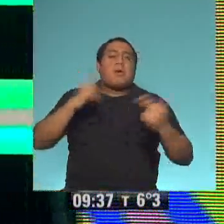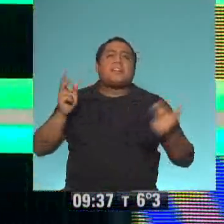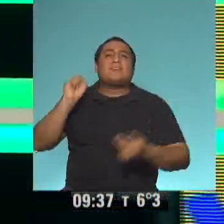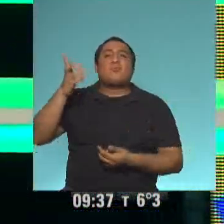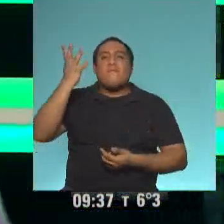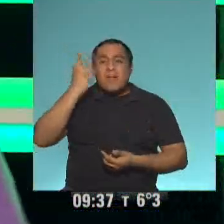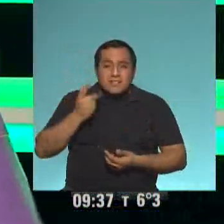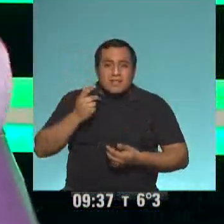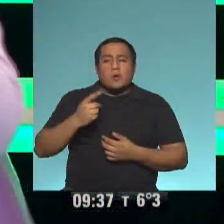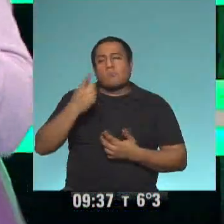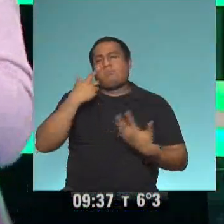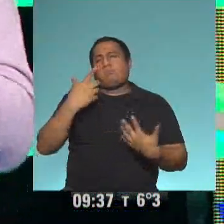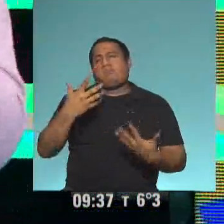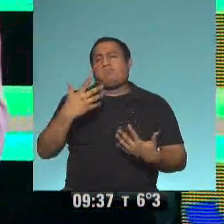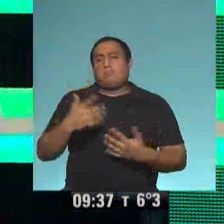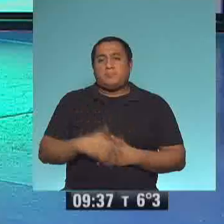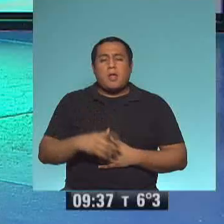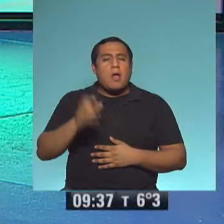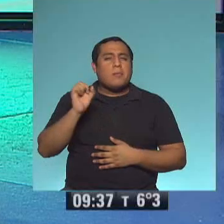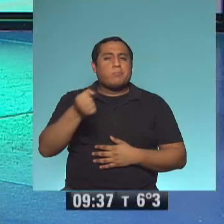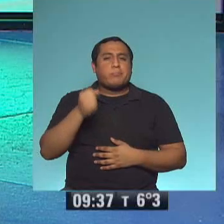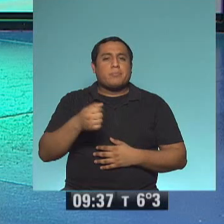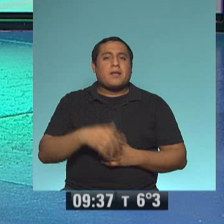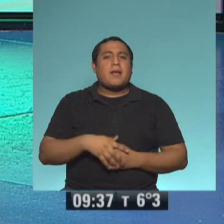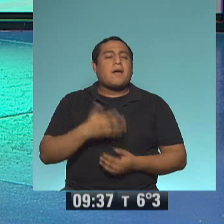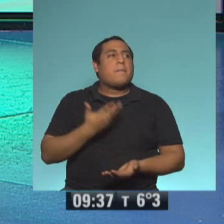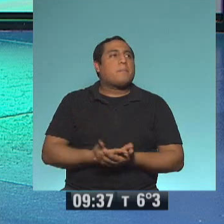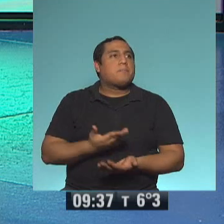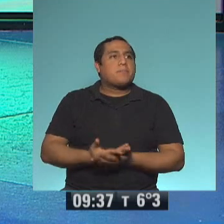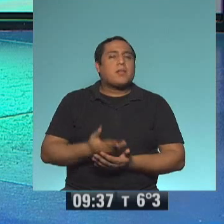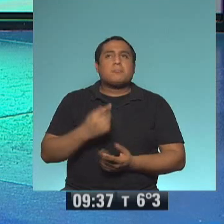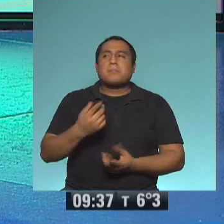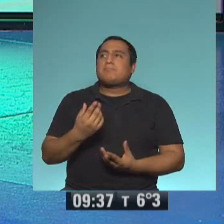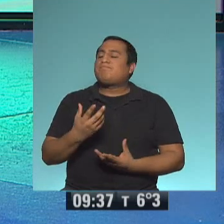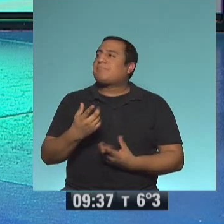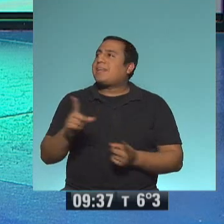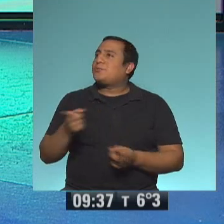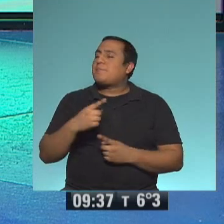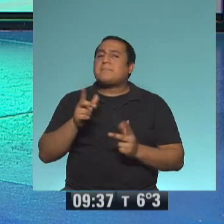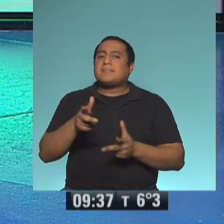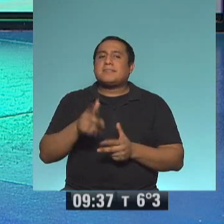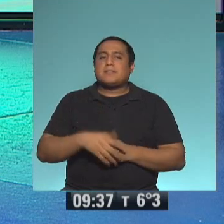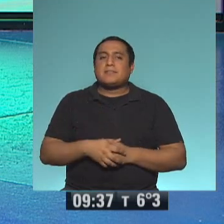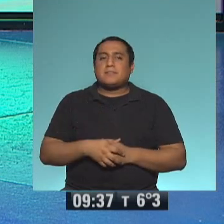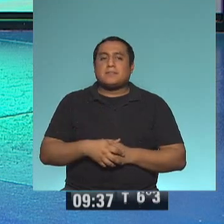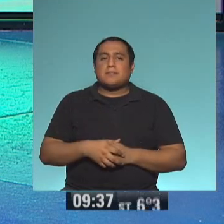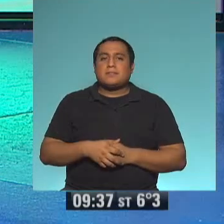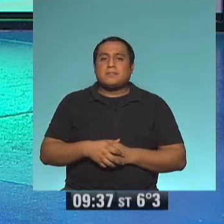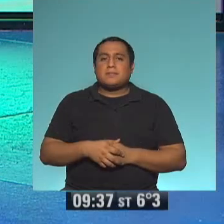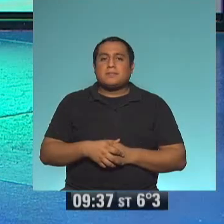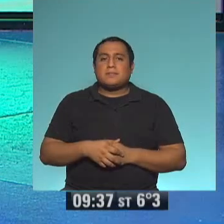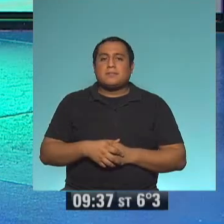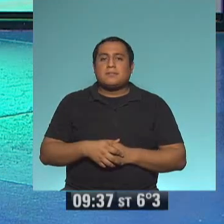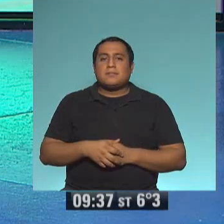Francia, que la deben conocer todos los chicos. A ver, espera. Es facilísima. Espera. Esa que dice, va a ser tan lindo hacer